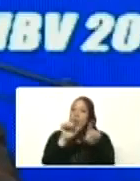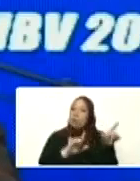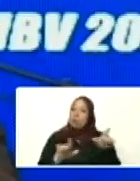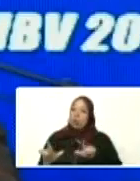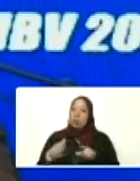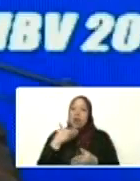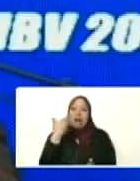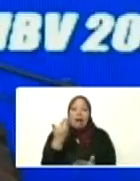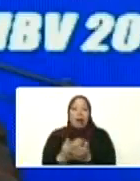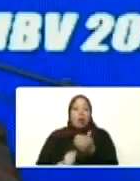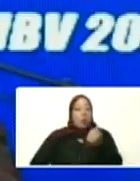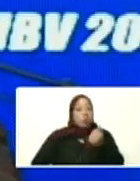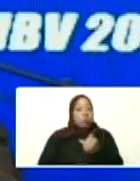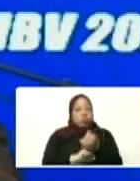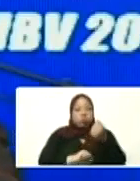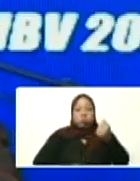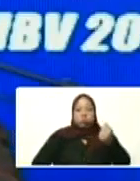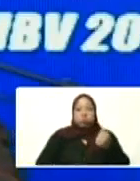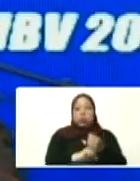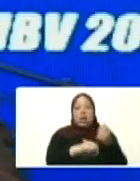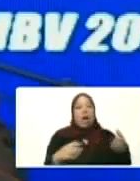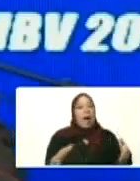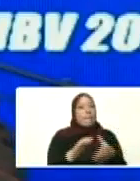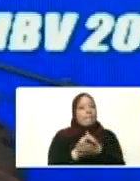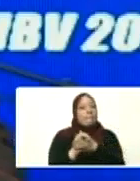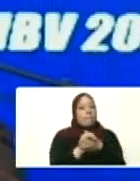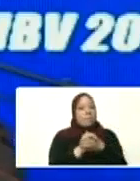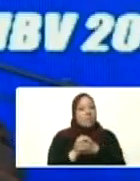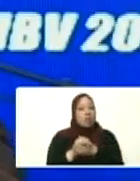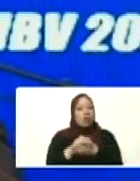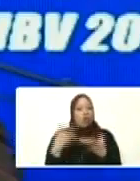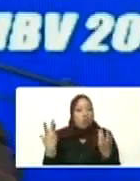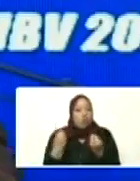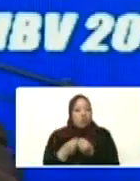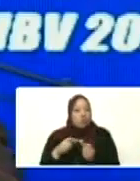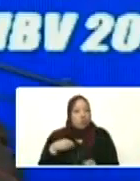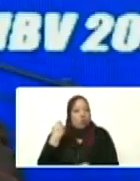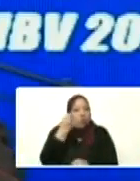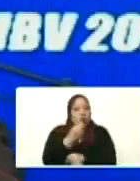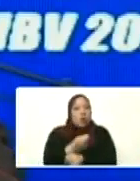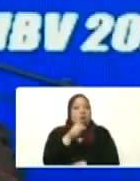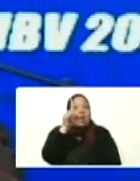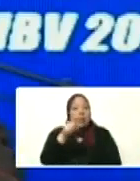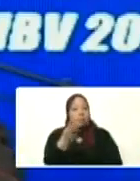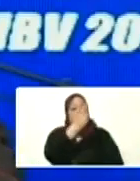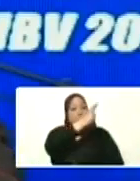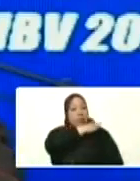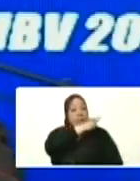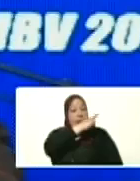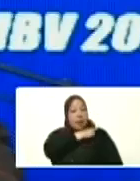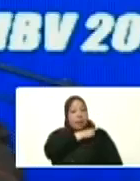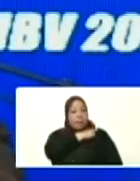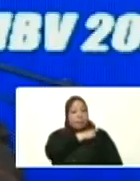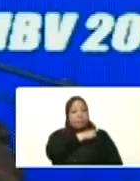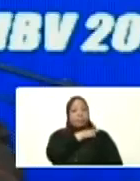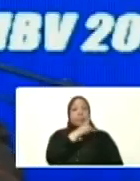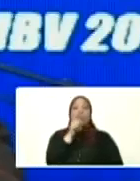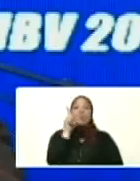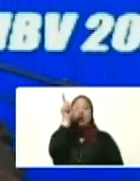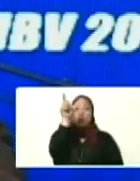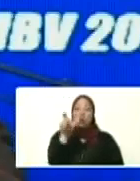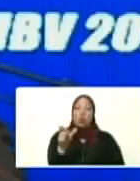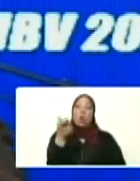apoyo, eternos compañeros de armas. A nuestro general en jefe, Vladimir Padrino López, quien con